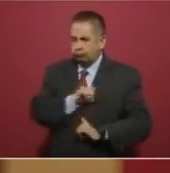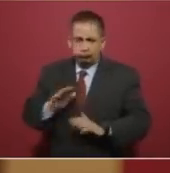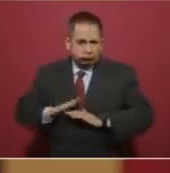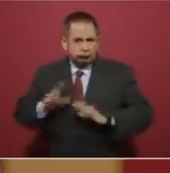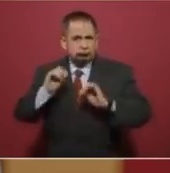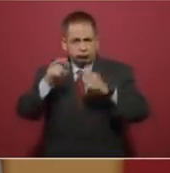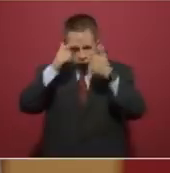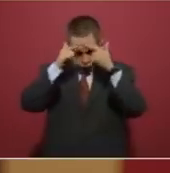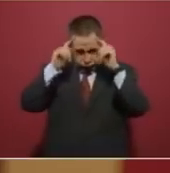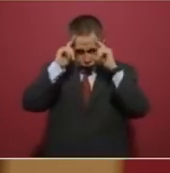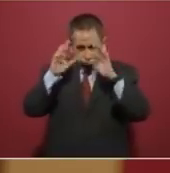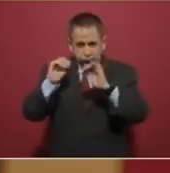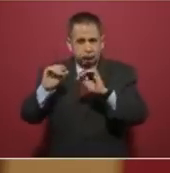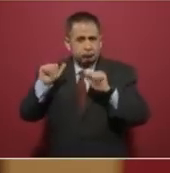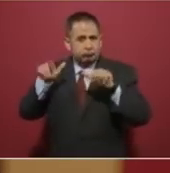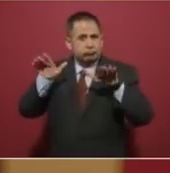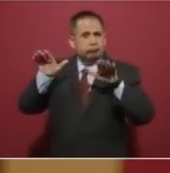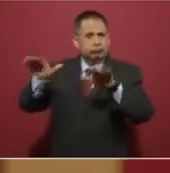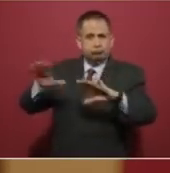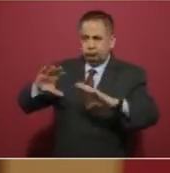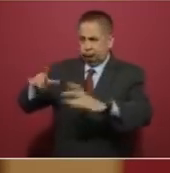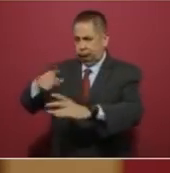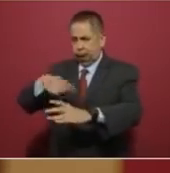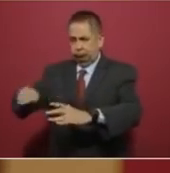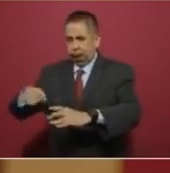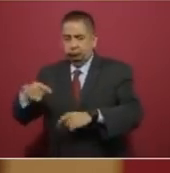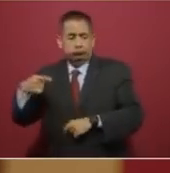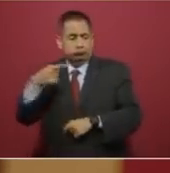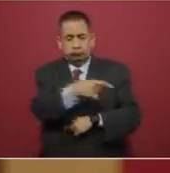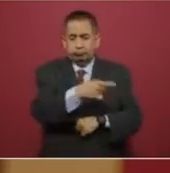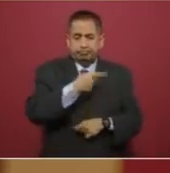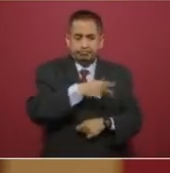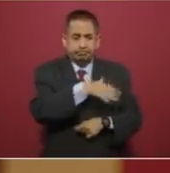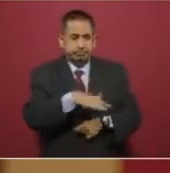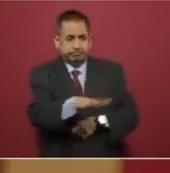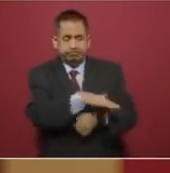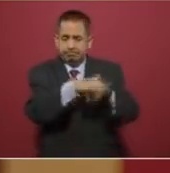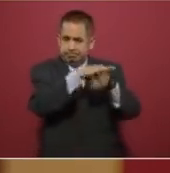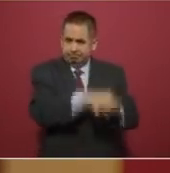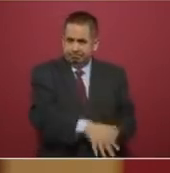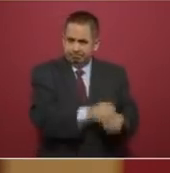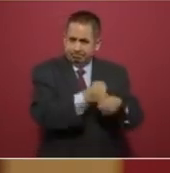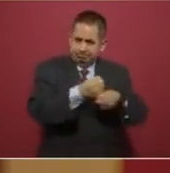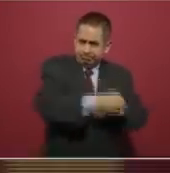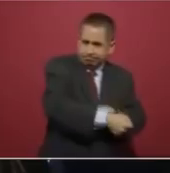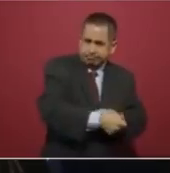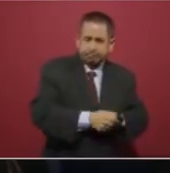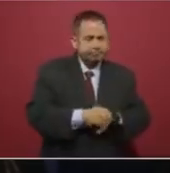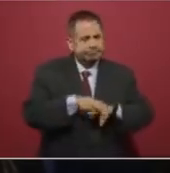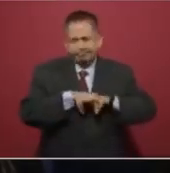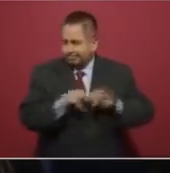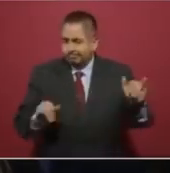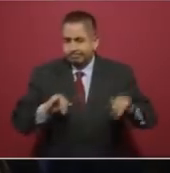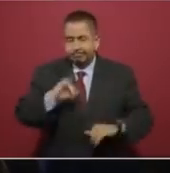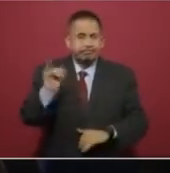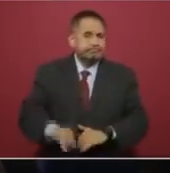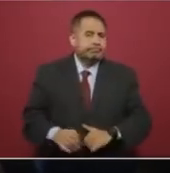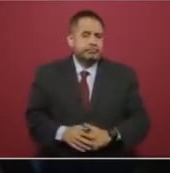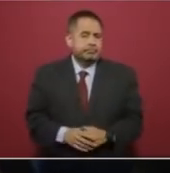a la seguridad pública sin embargo se le encomendaban estas tareas de manera ilegal vamos